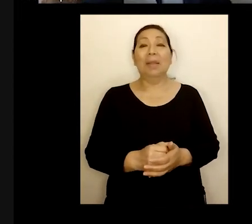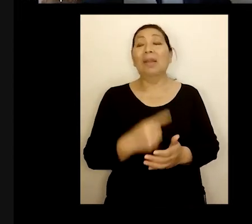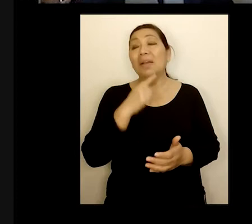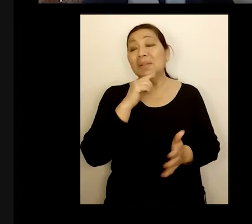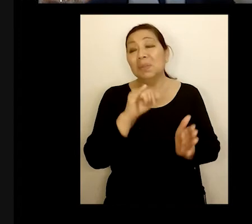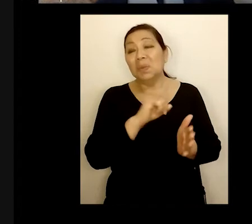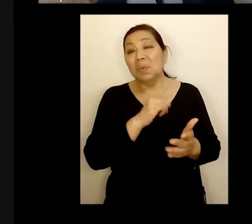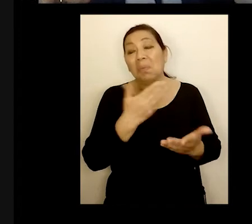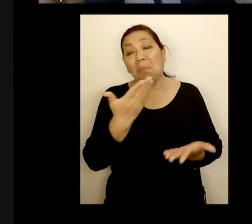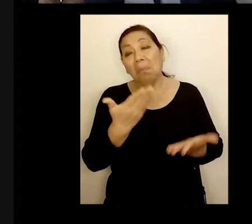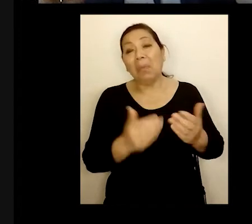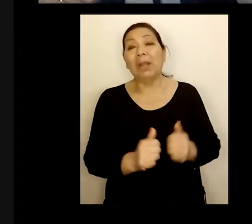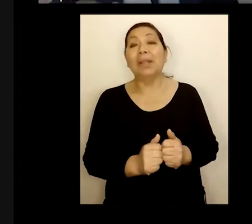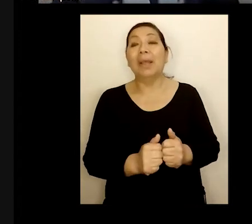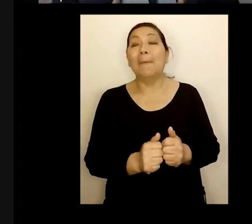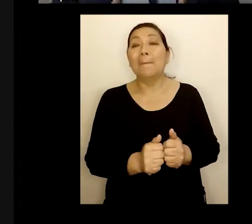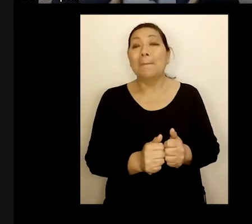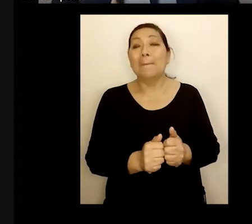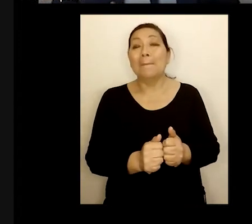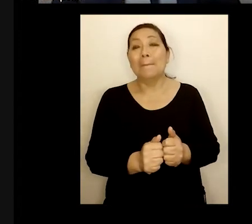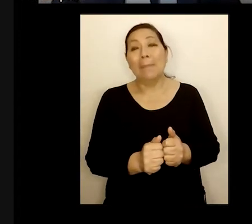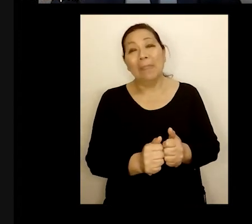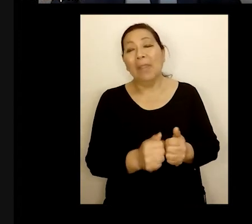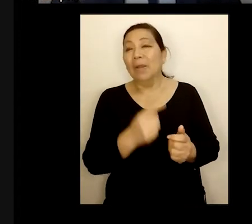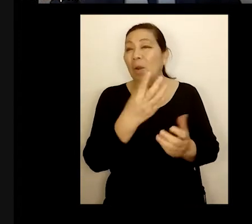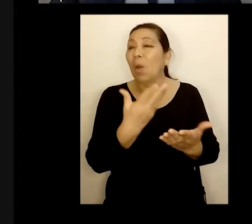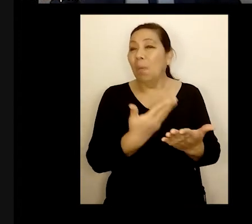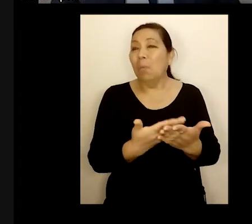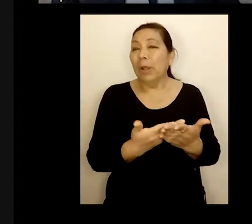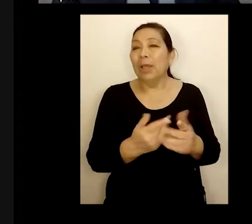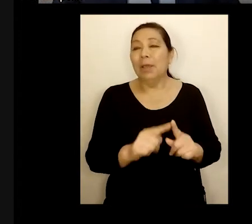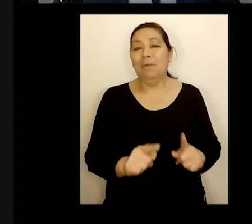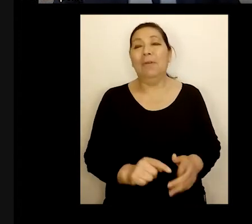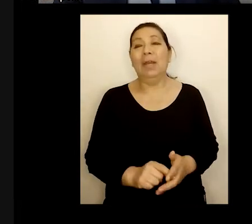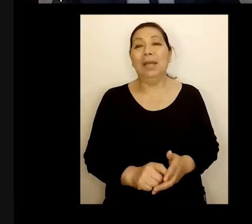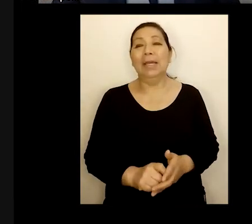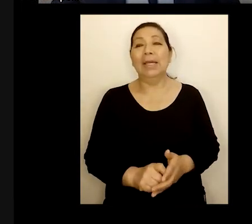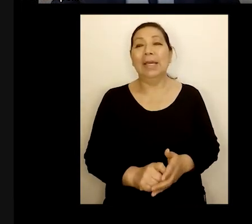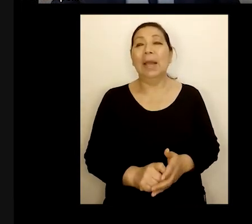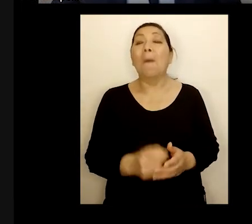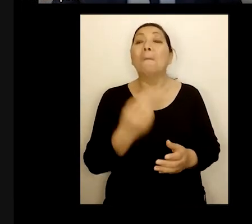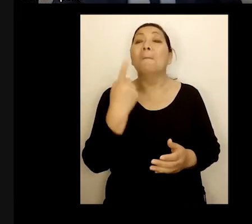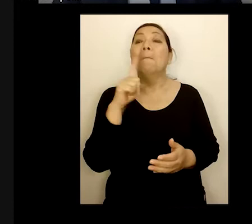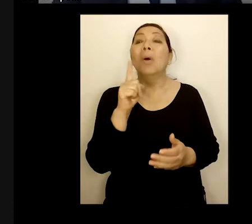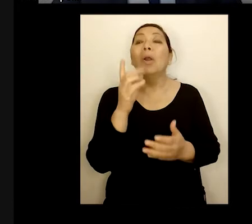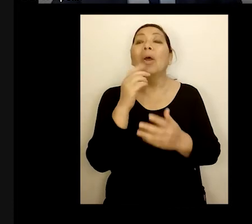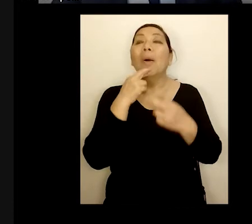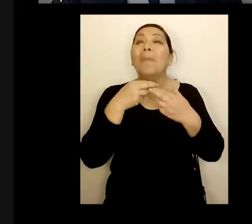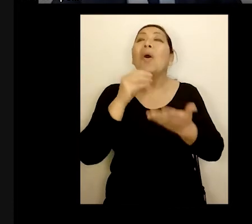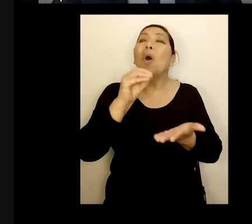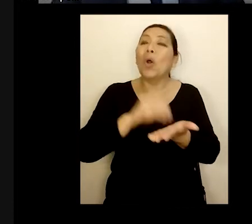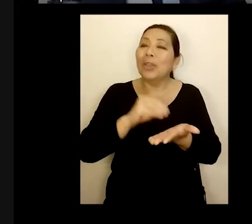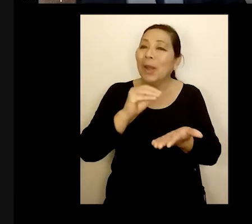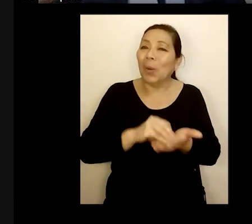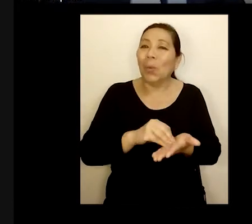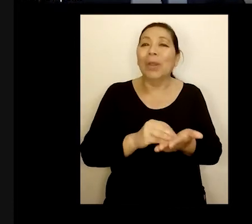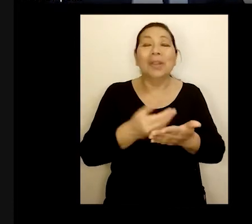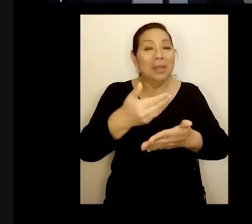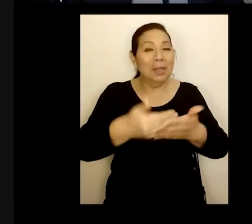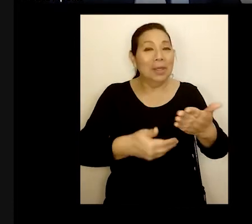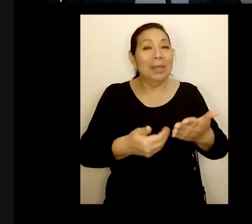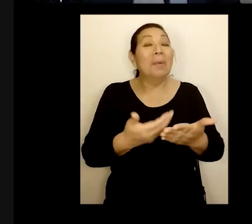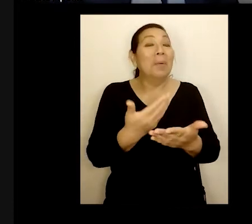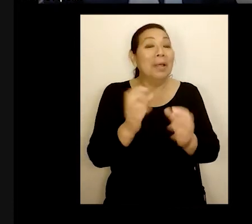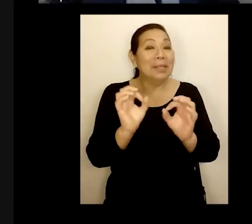Existe un supuesto particular de la inutilidad de las pruebas, y la inutilidad por redundancia. Es decir, si en el expediente